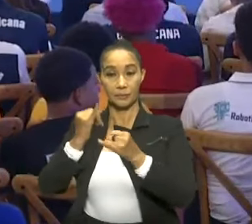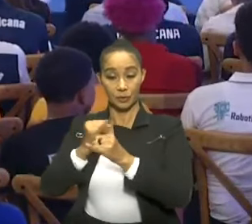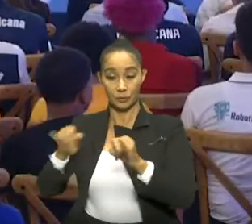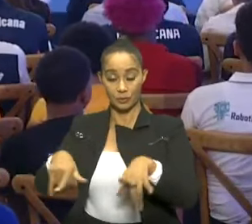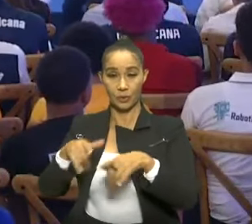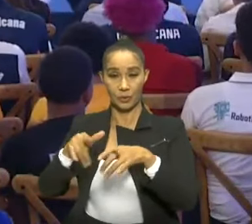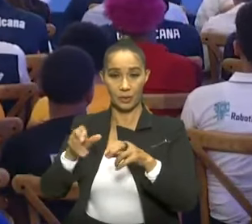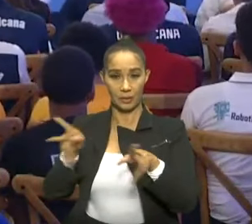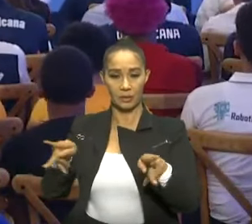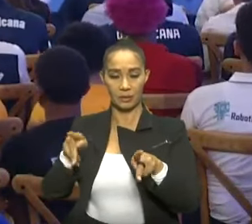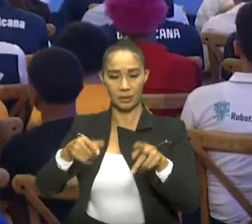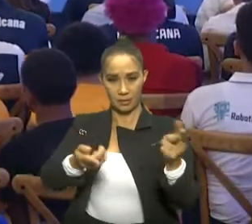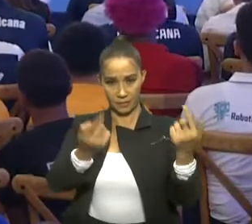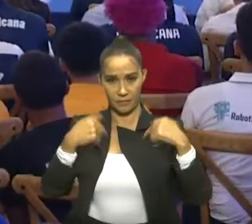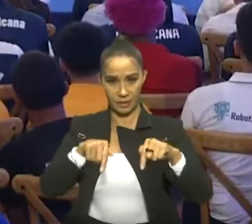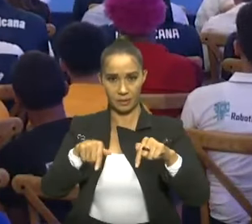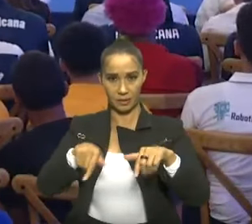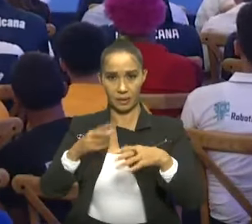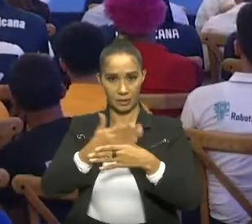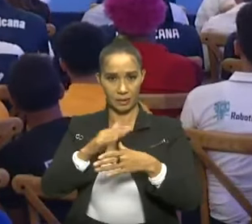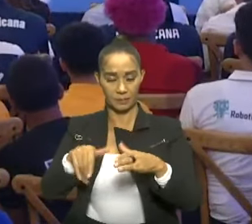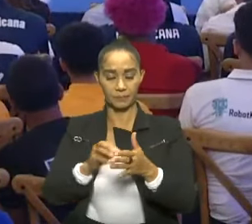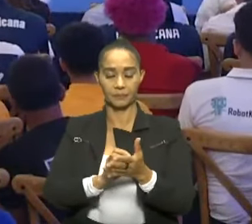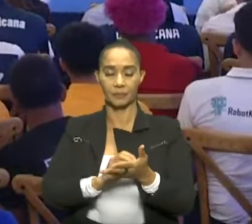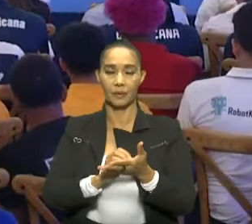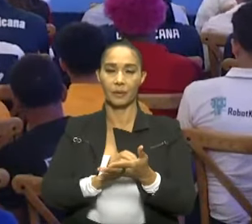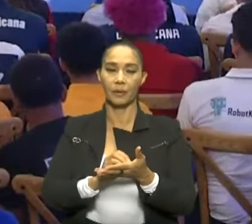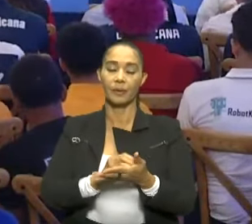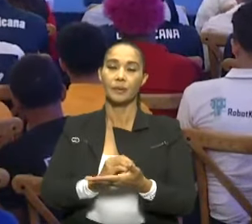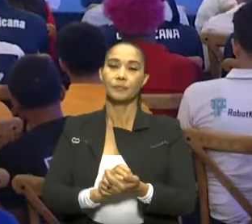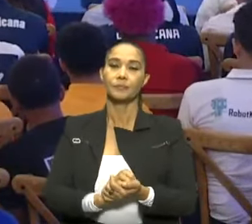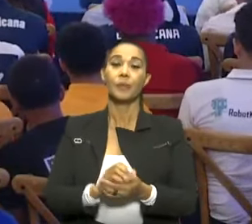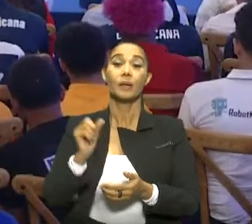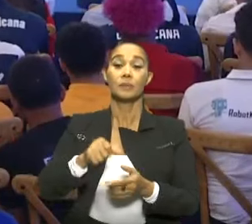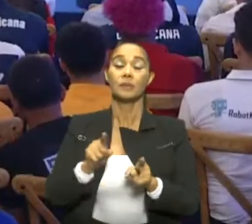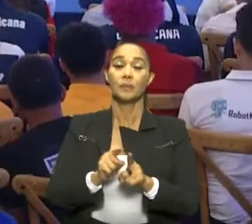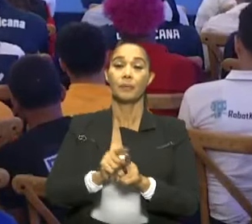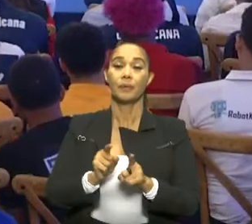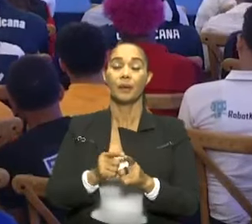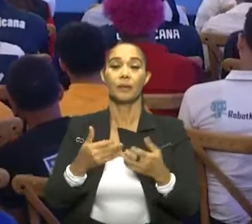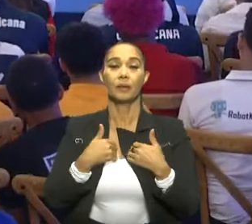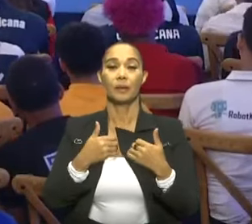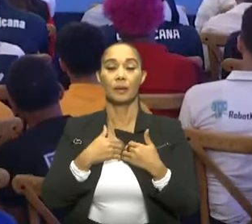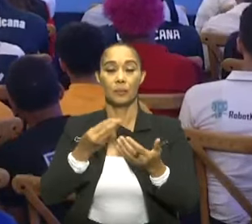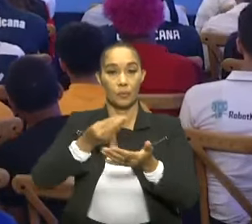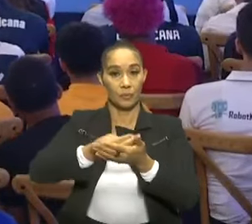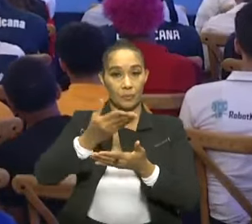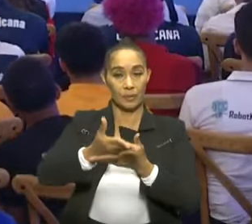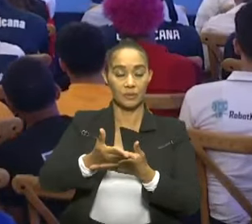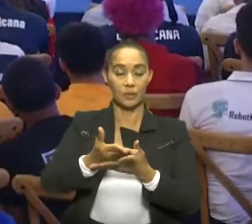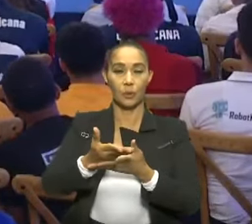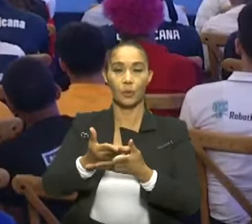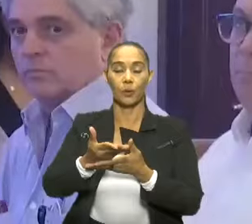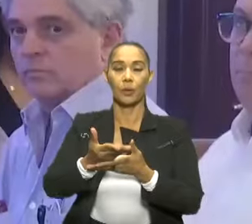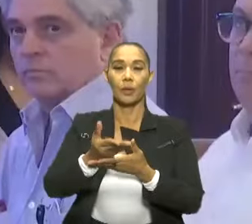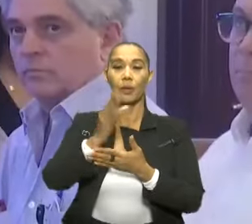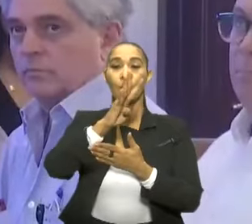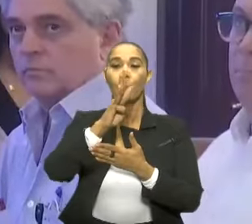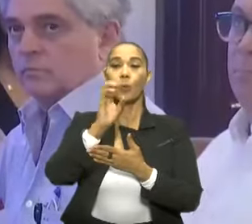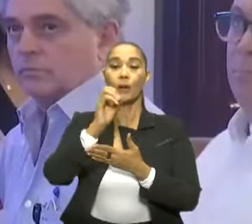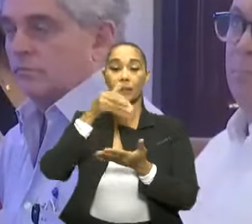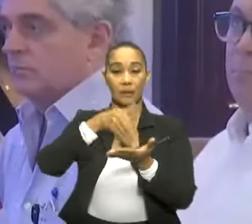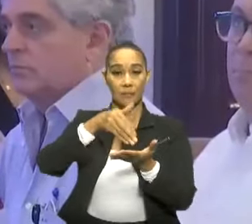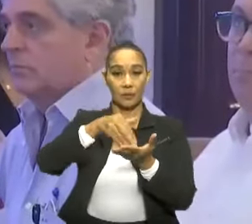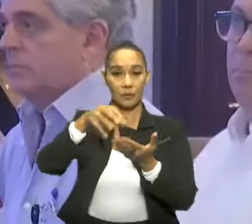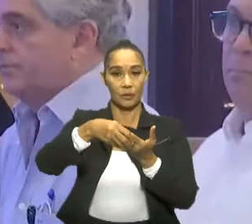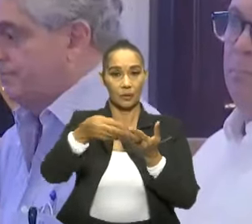participando aquí también en el país. Presidente, sí, también tenemos una inversión de alrededor de unos 40 millones